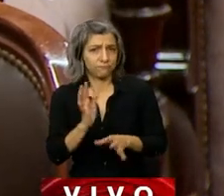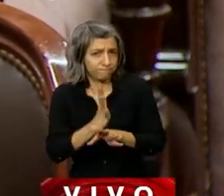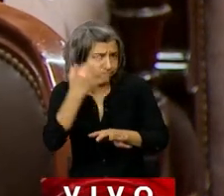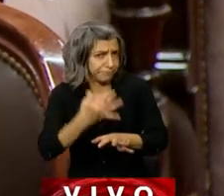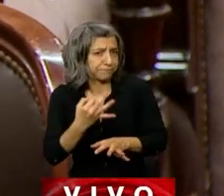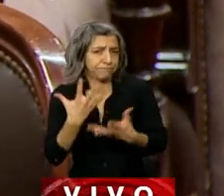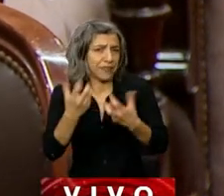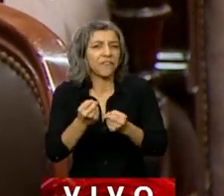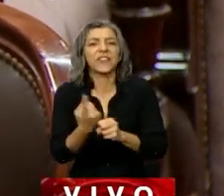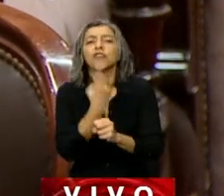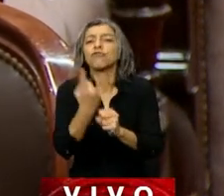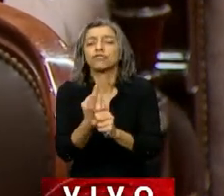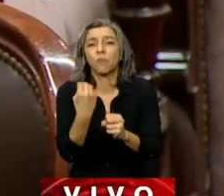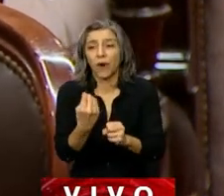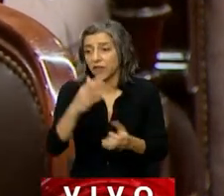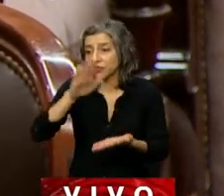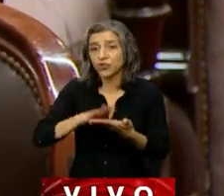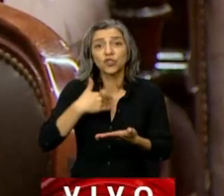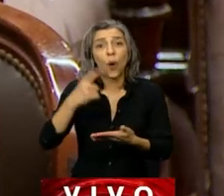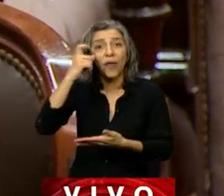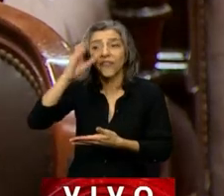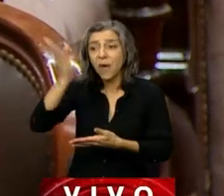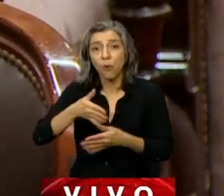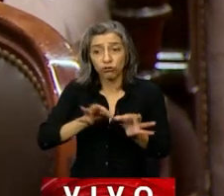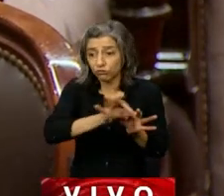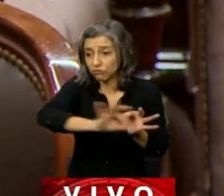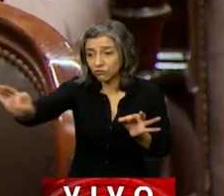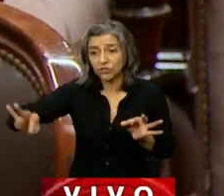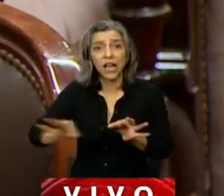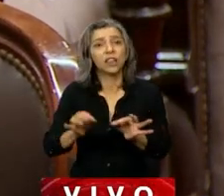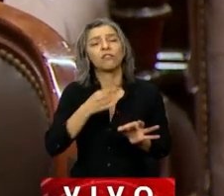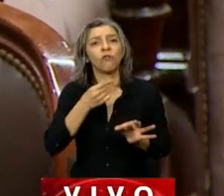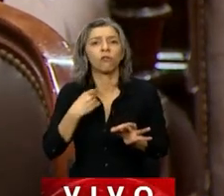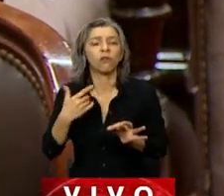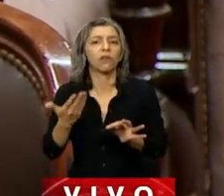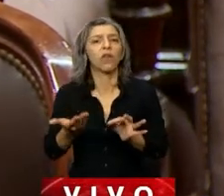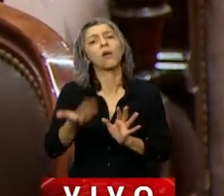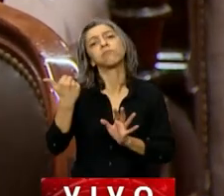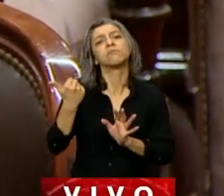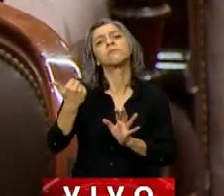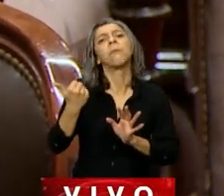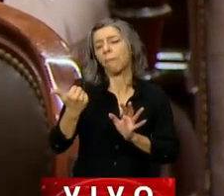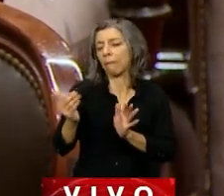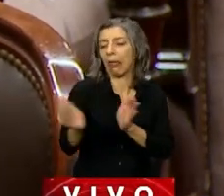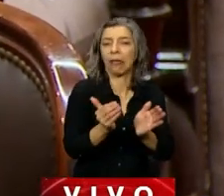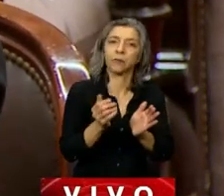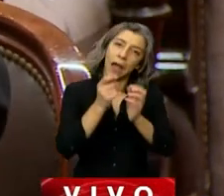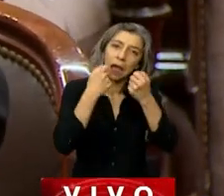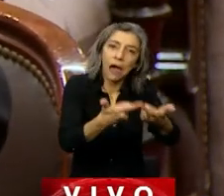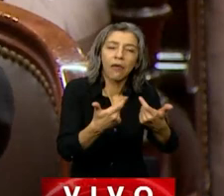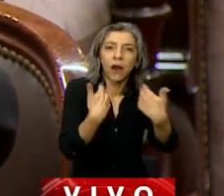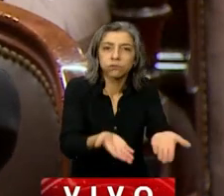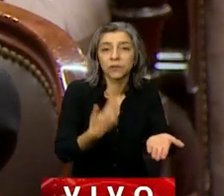indefendible, que es el recorte del 10% del área al norte para beneficiar el lobby petrolero. Pasamos de un